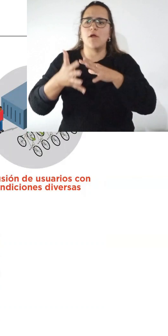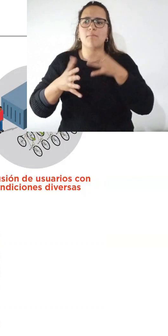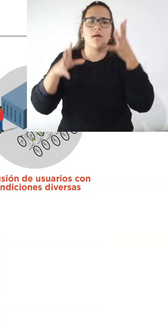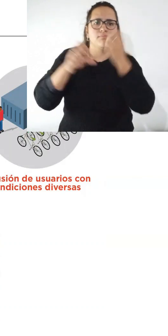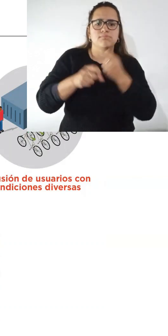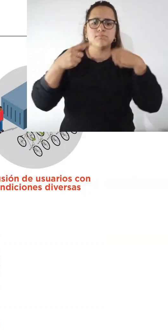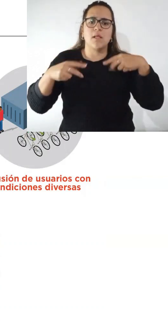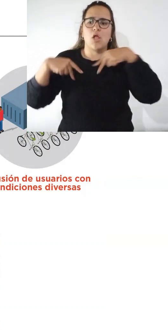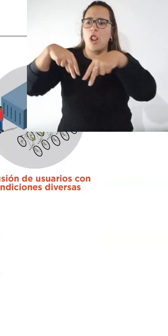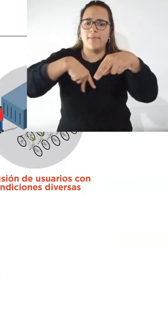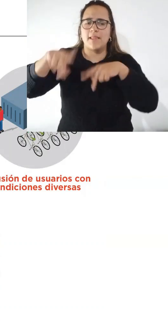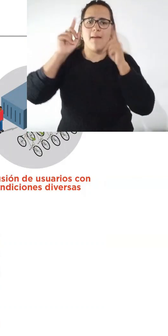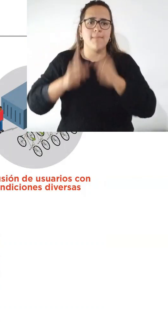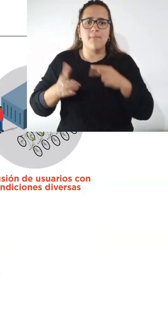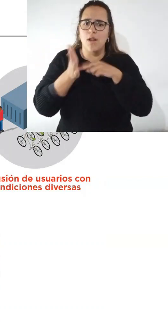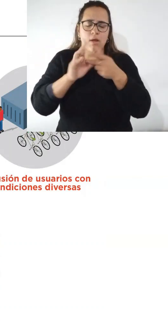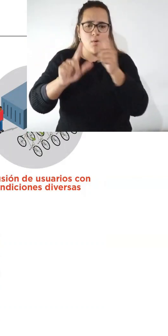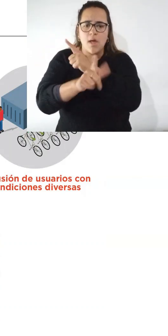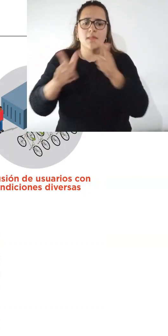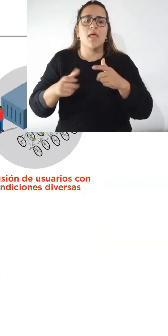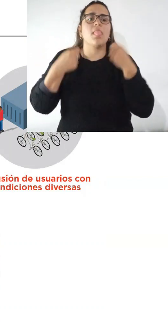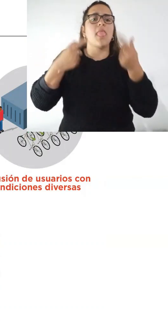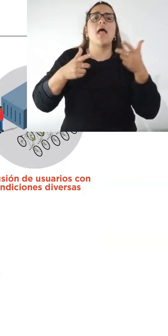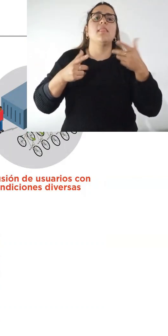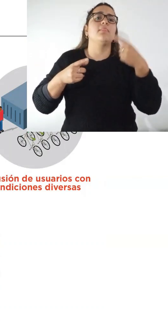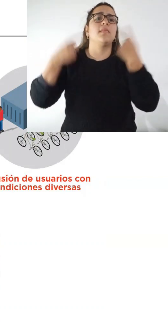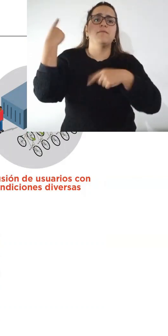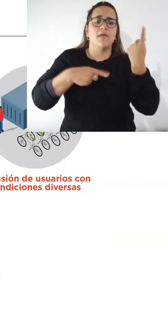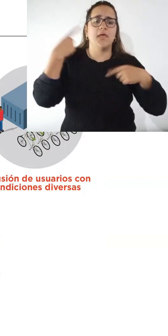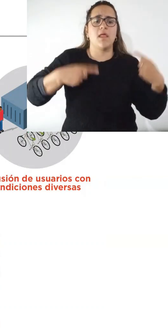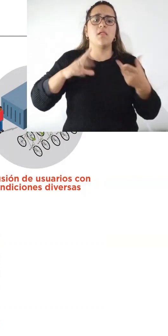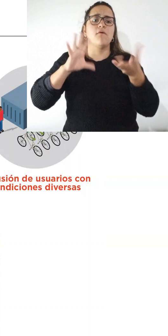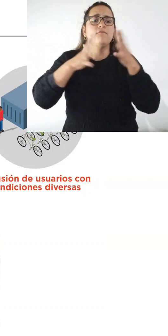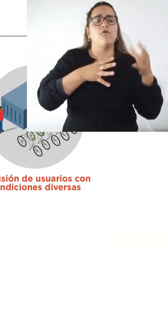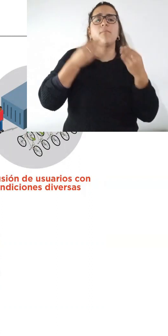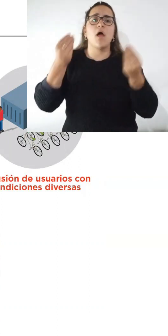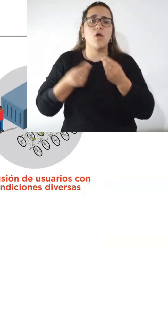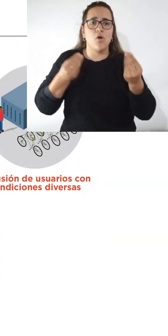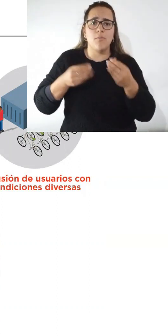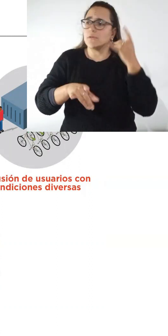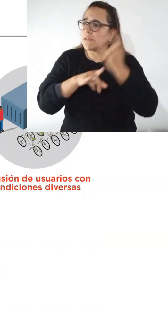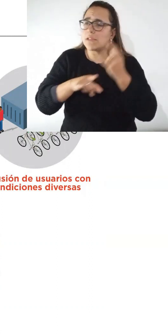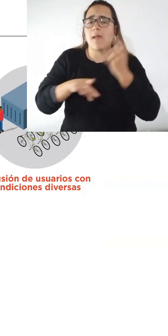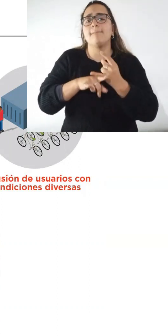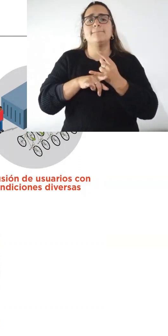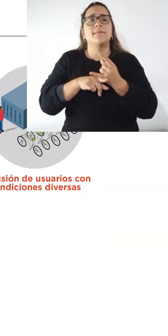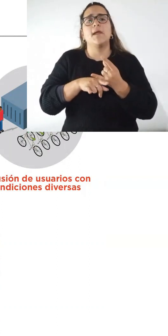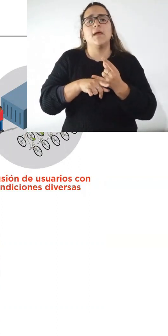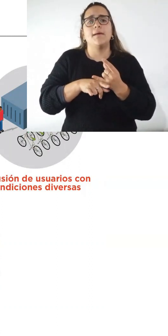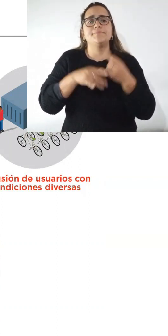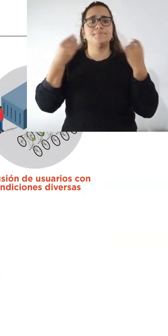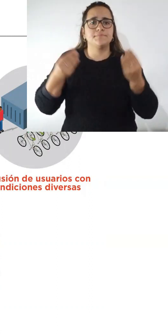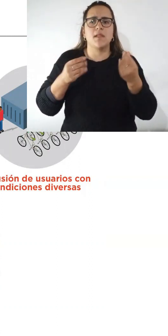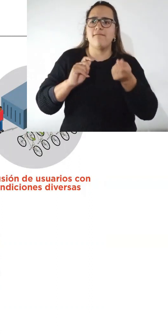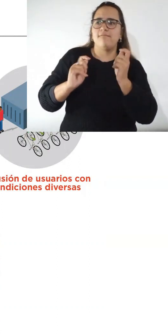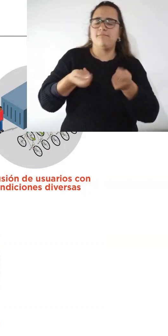conflictos con otros modos, sobre todo con los peatones, que se debe ofrecer una diversidad de esquemas de operación y tipos de intervención, entonces siempre ofrecer